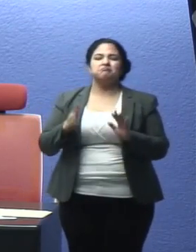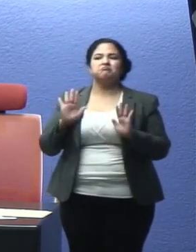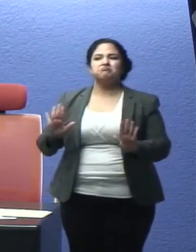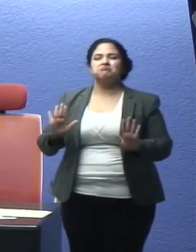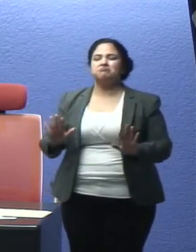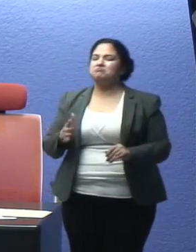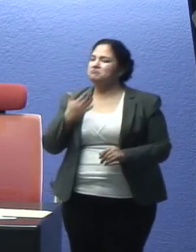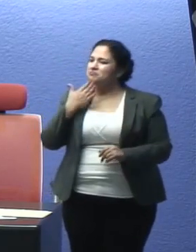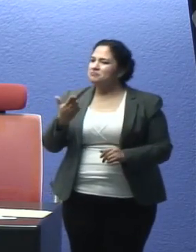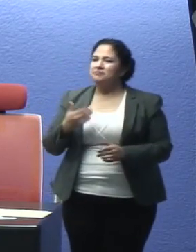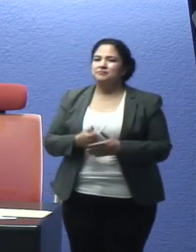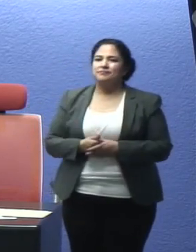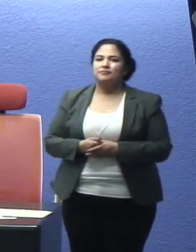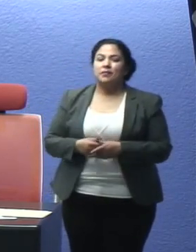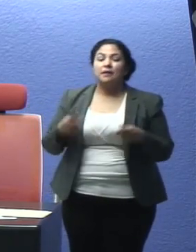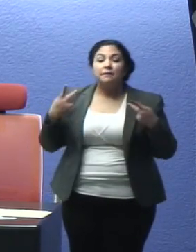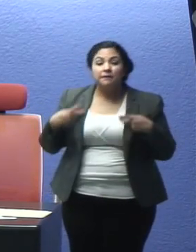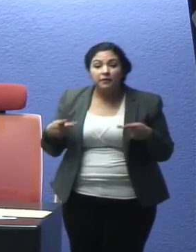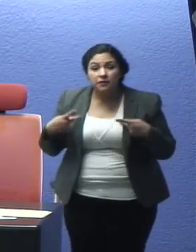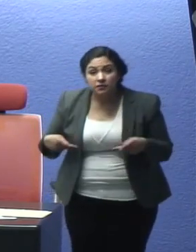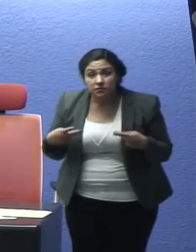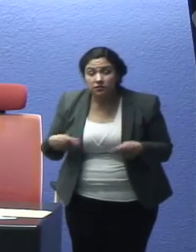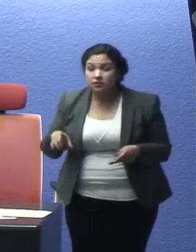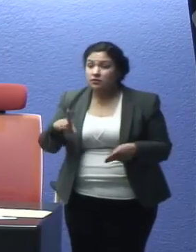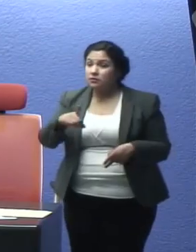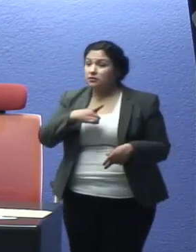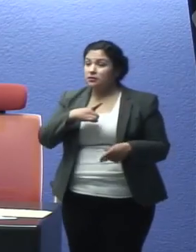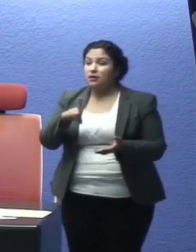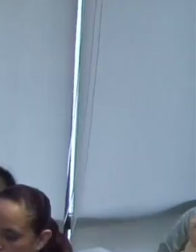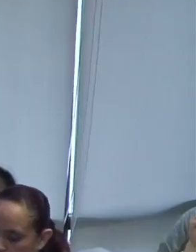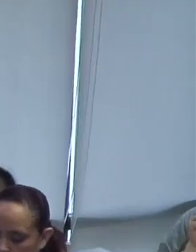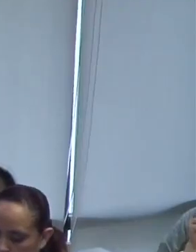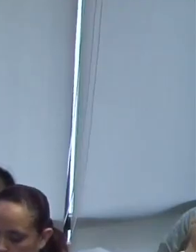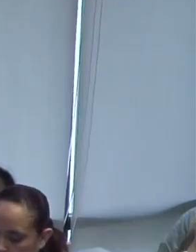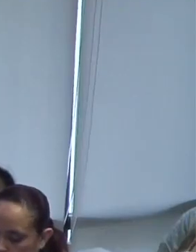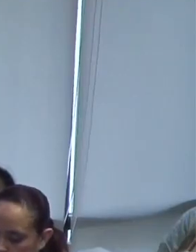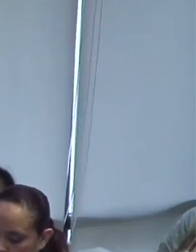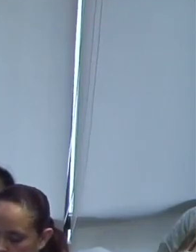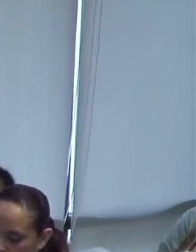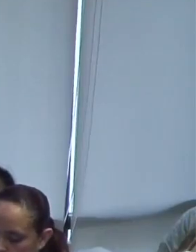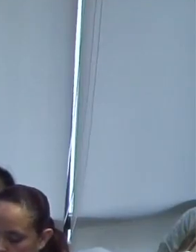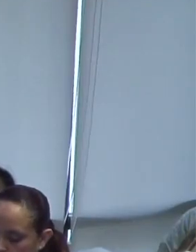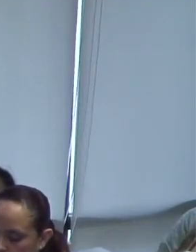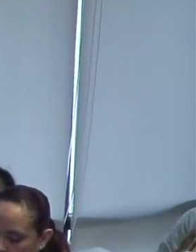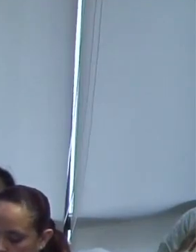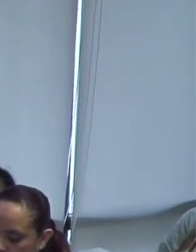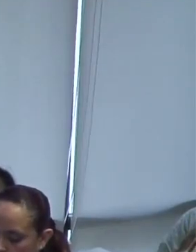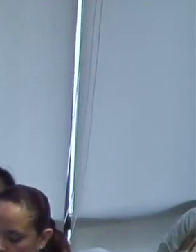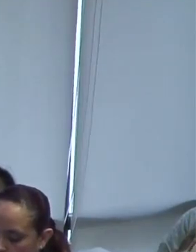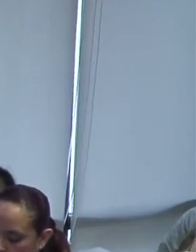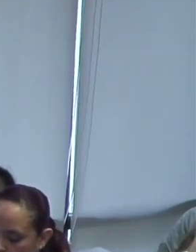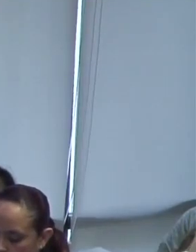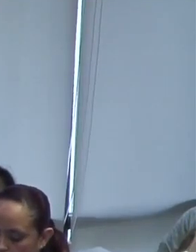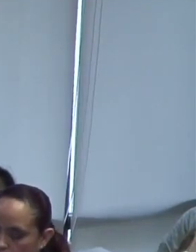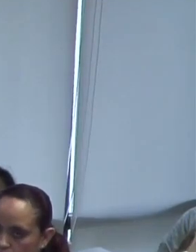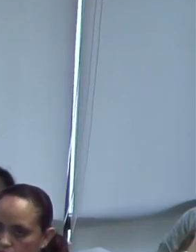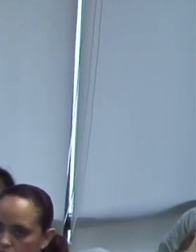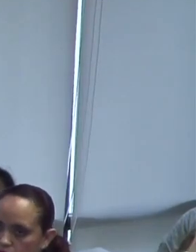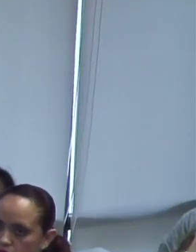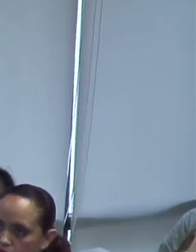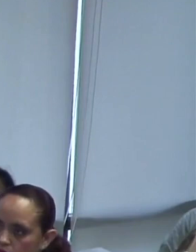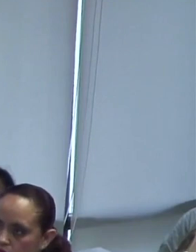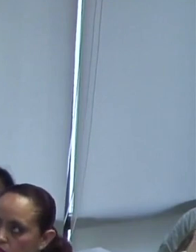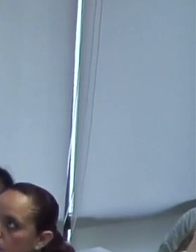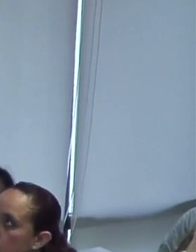que estén personas con discapacidad en ellos. Creo que esto es un avance muy importante para que